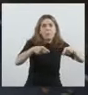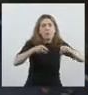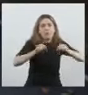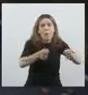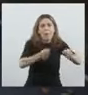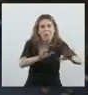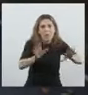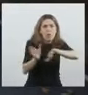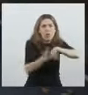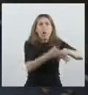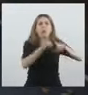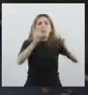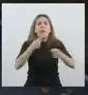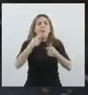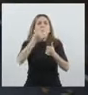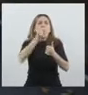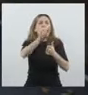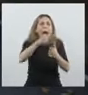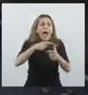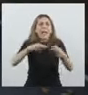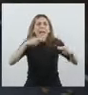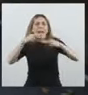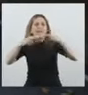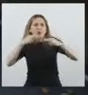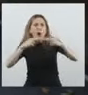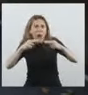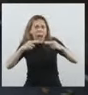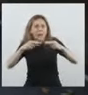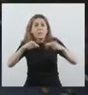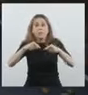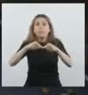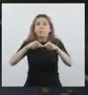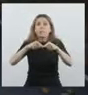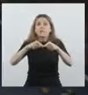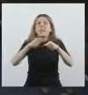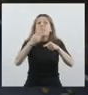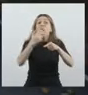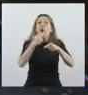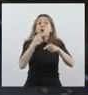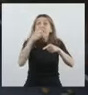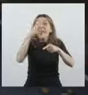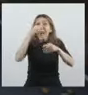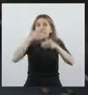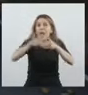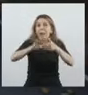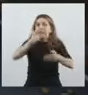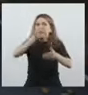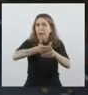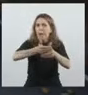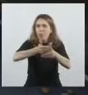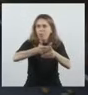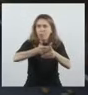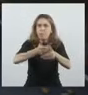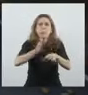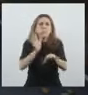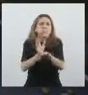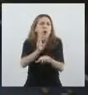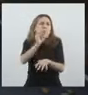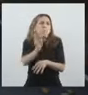el cierre de bares y restaurantes a partir de las 23 horas. Se prohíbe